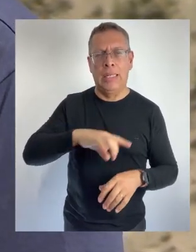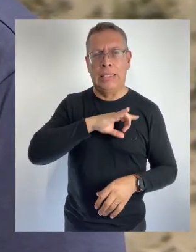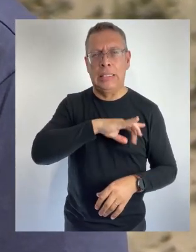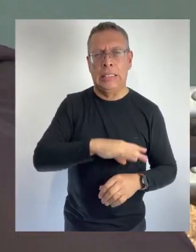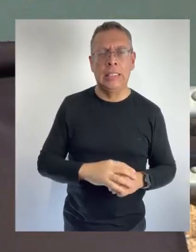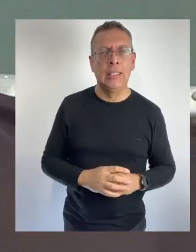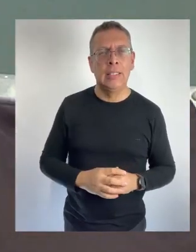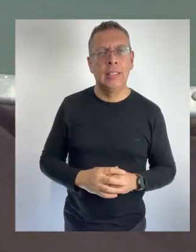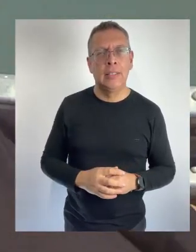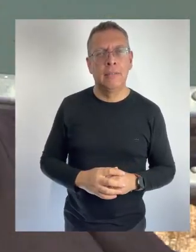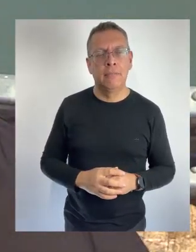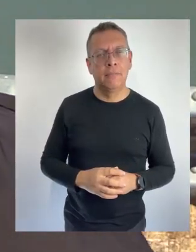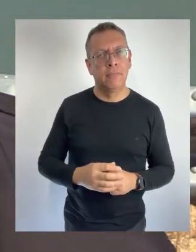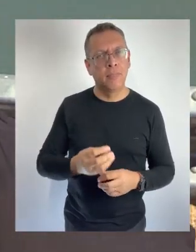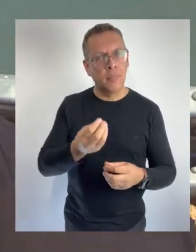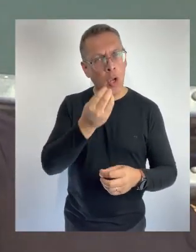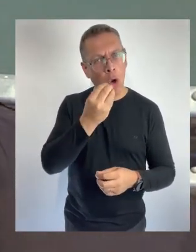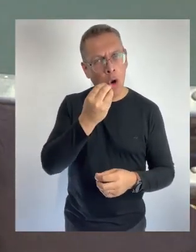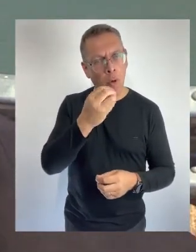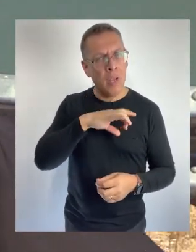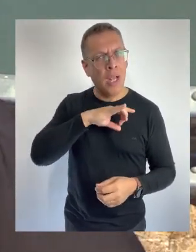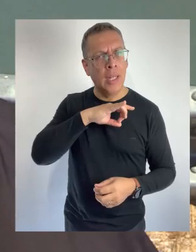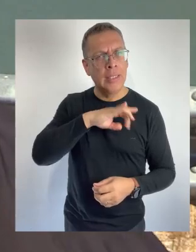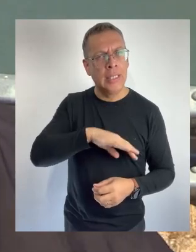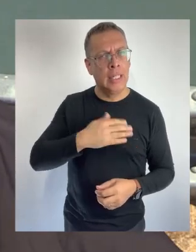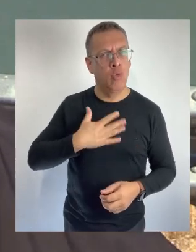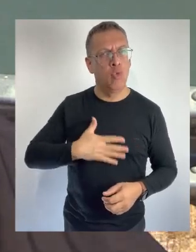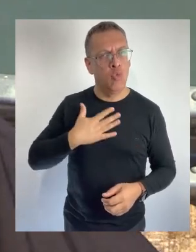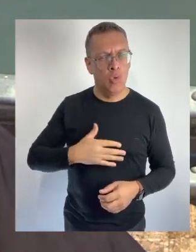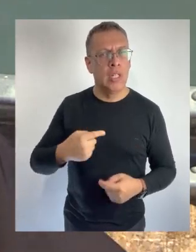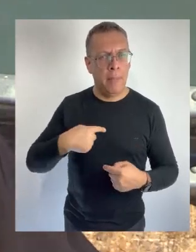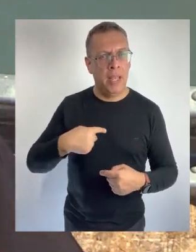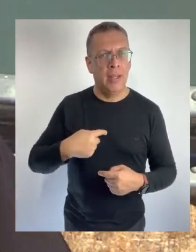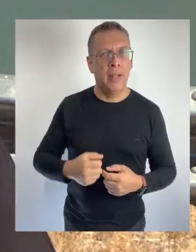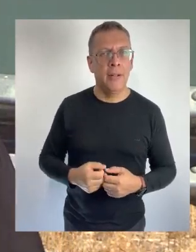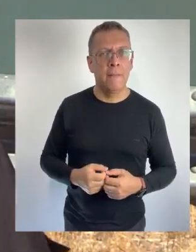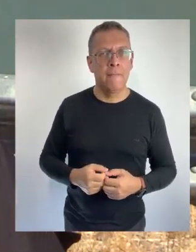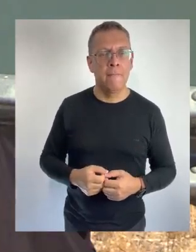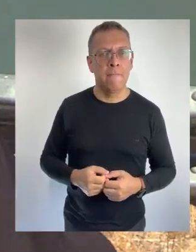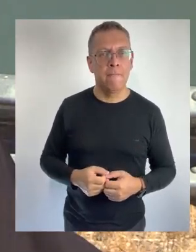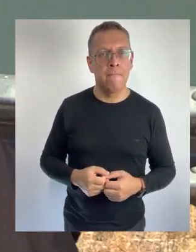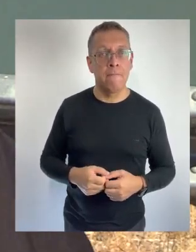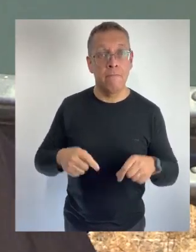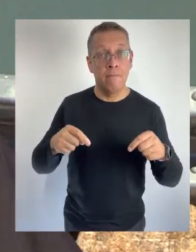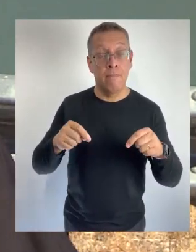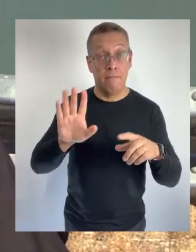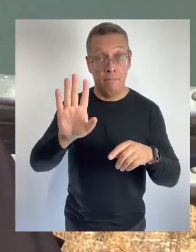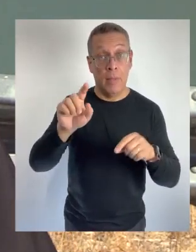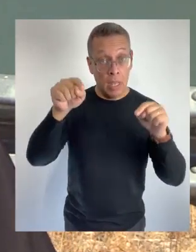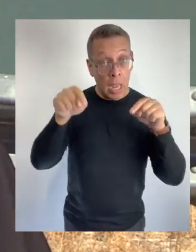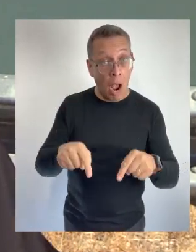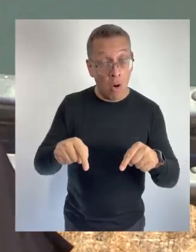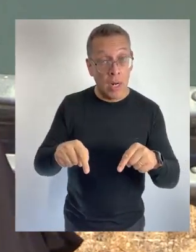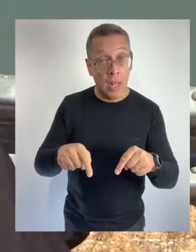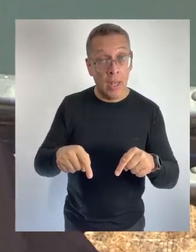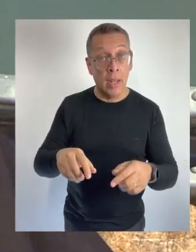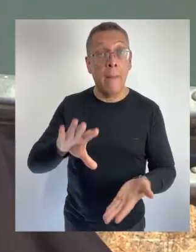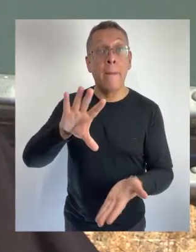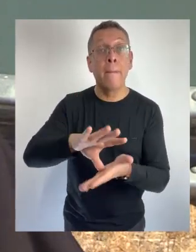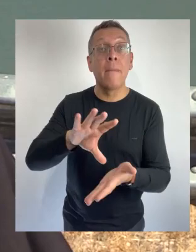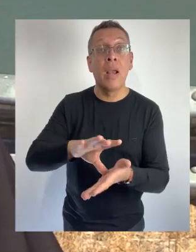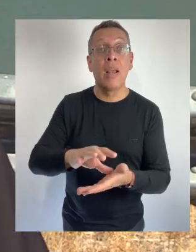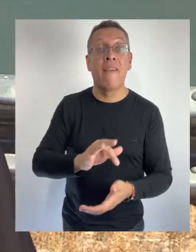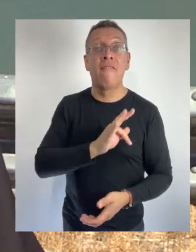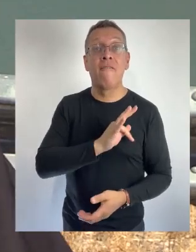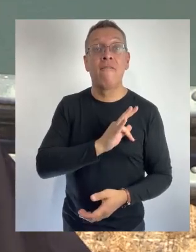comida chilena... Empiezo de verdad a me gustar. Ya. Yeah. Sabes que en este momento, en Francia, la dulce aroma